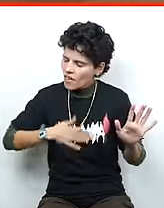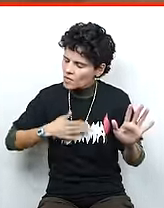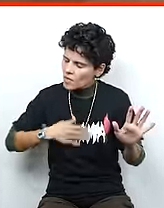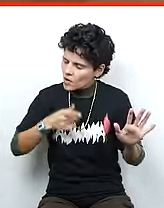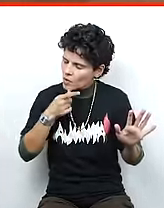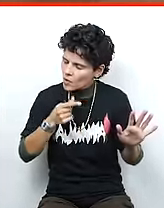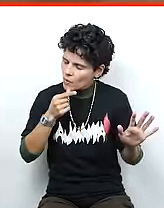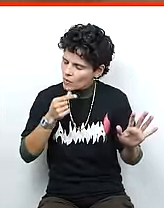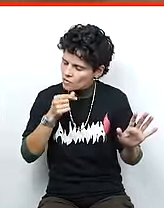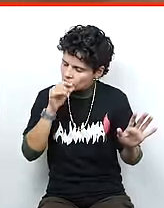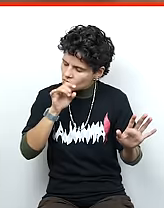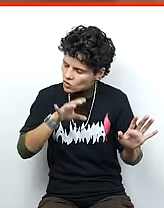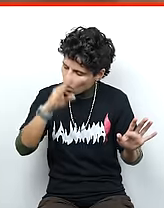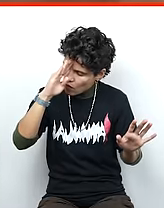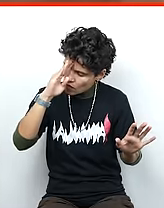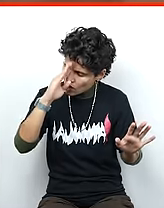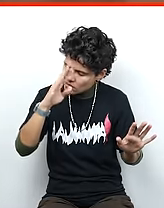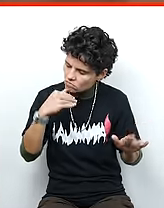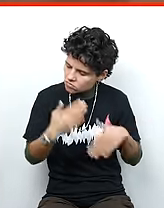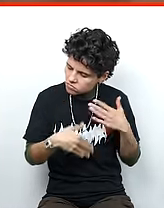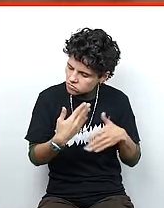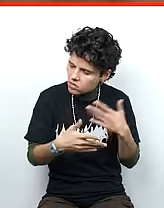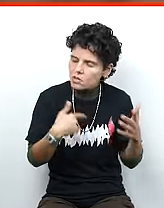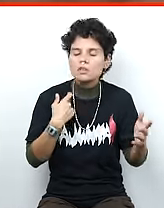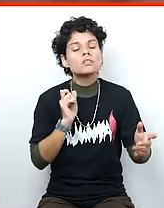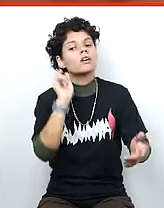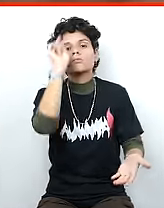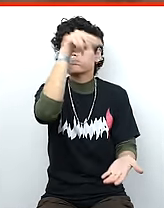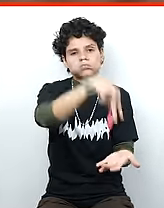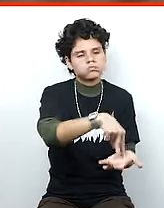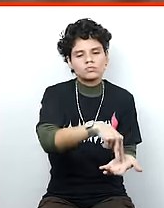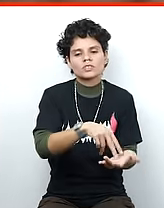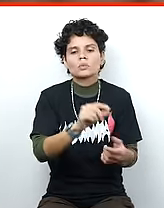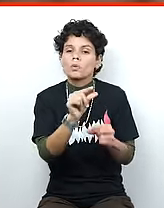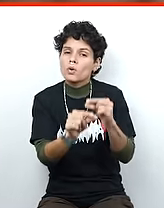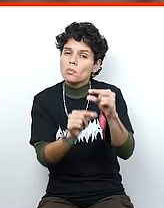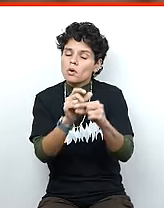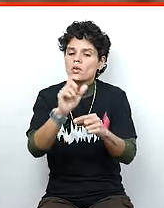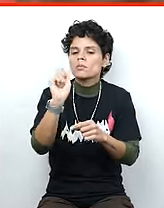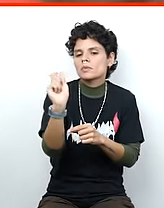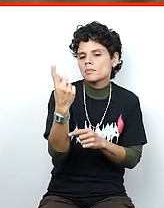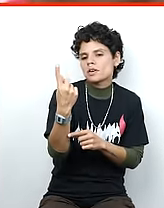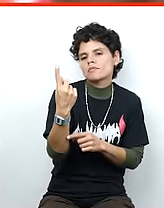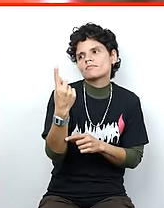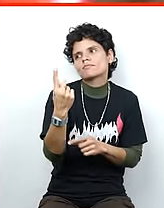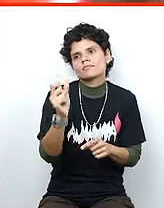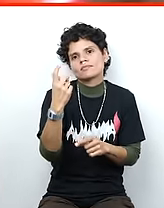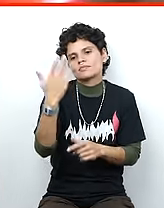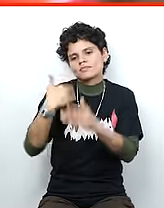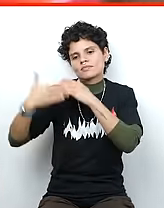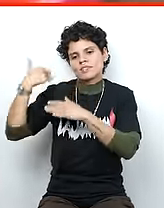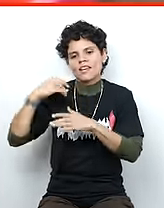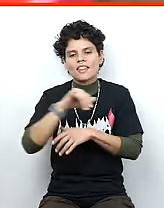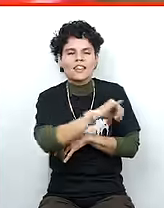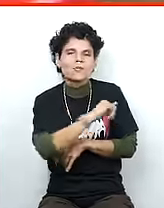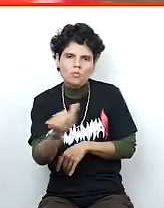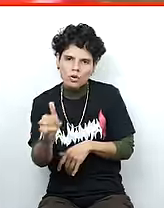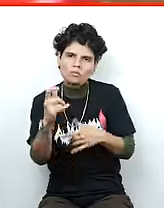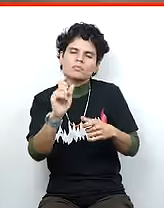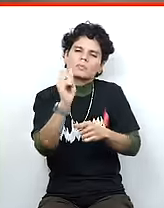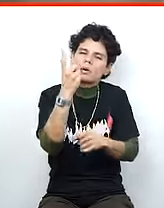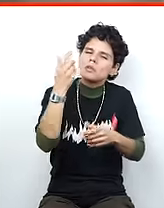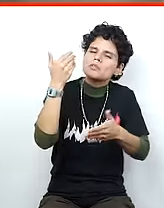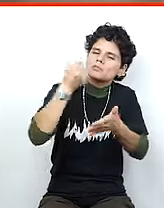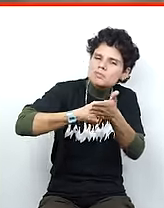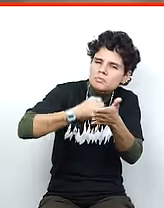Y ya viene, yo sé que viene. Y lo atraía mentalmente hasta que lo logré poco a poco. Porque primero hice las cosas más importantes. Después me compré la joyería y